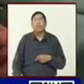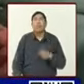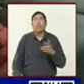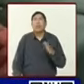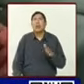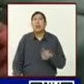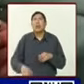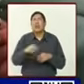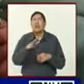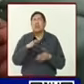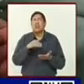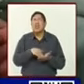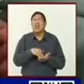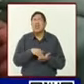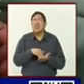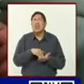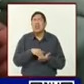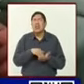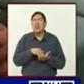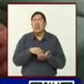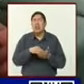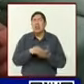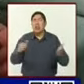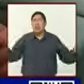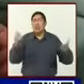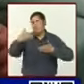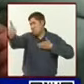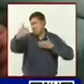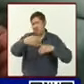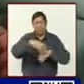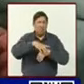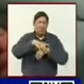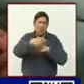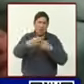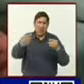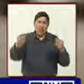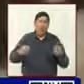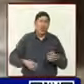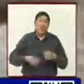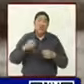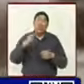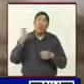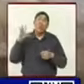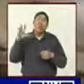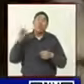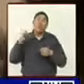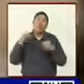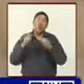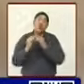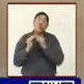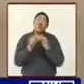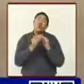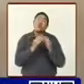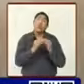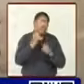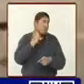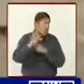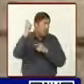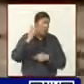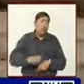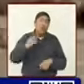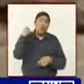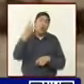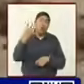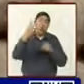a 5.000 hectáreas afectadas, más de 250 comunidades afectadas, 4 personas